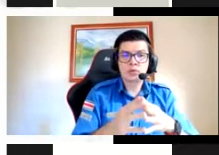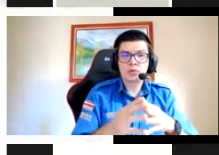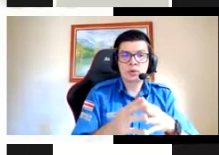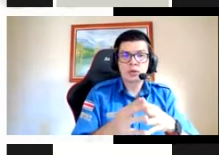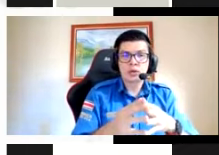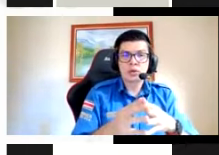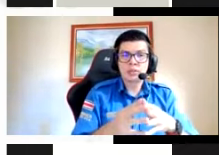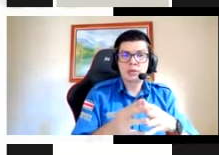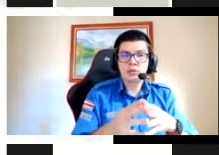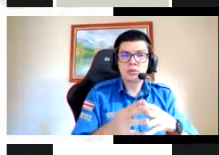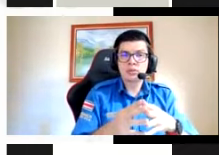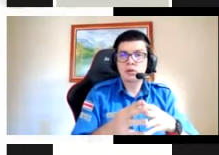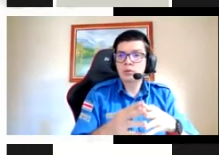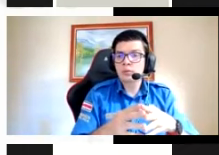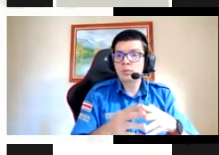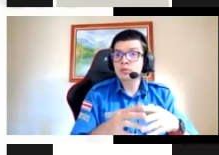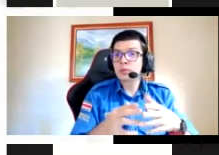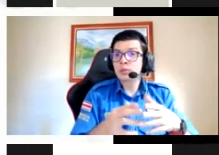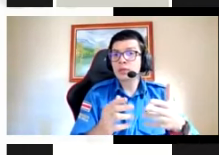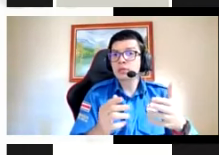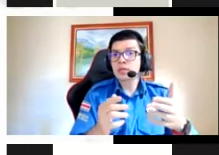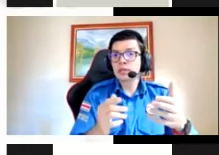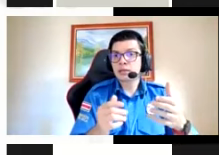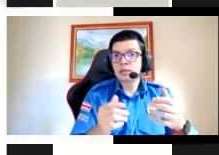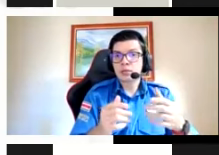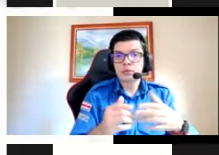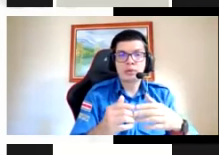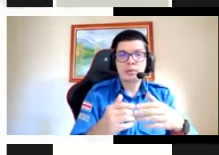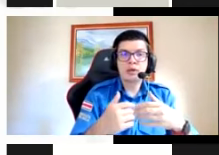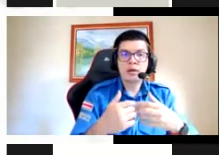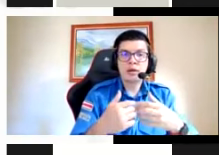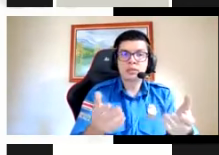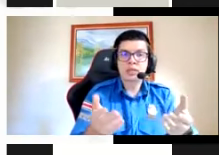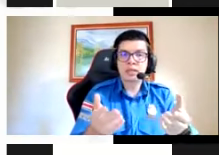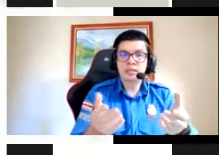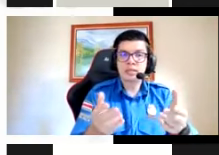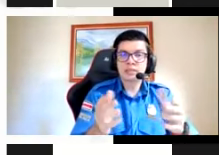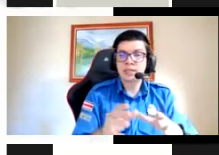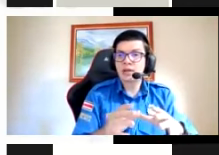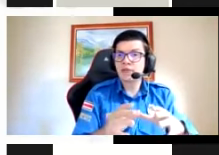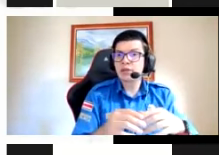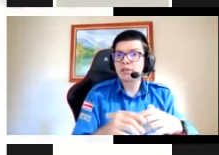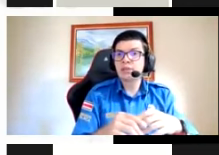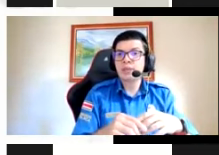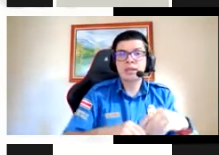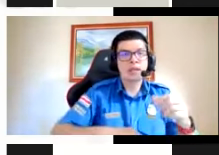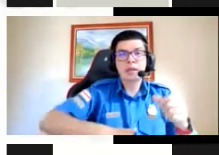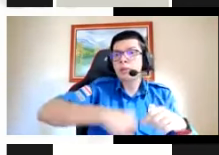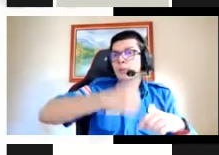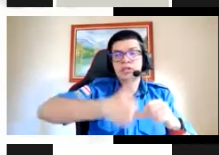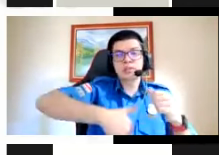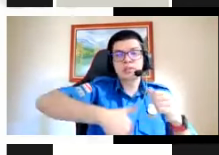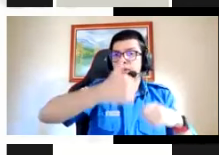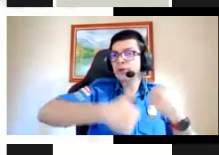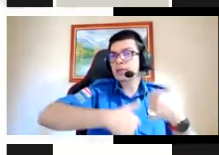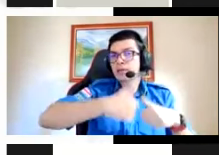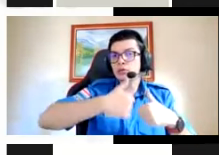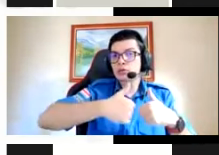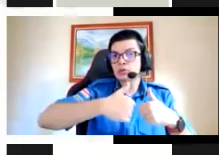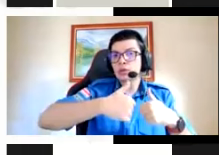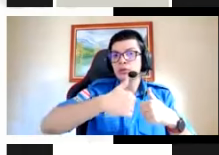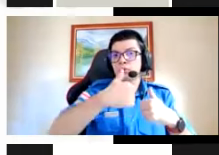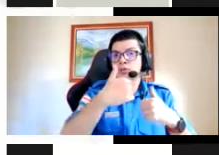encontremos con esta condición? Personalmente no sé. Posiblemente lo que vamos a tener que hacer es intentar enfriar el recipiente, pero el recipiente va a